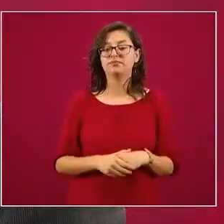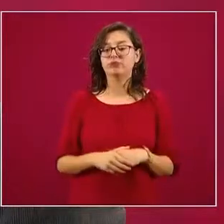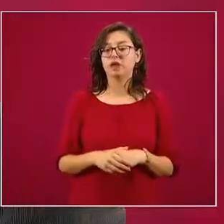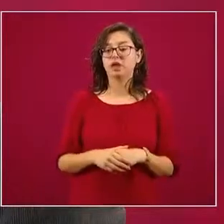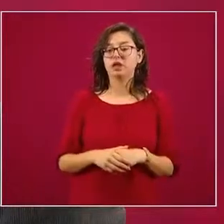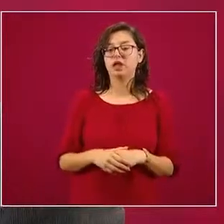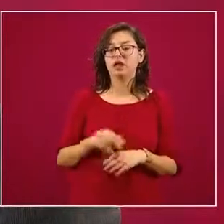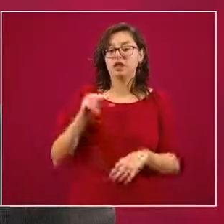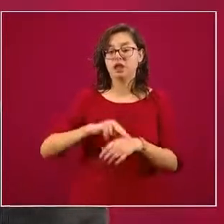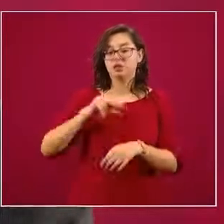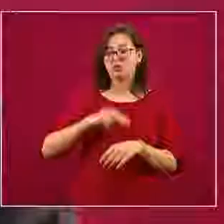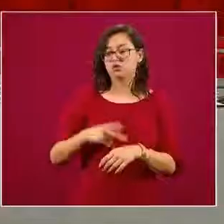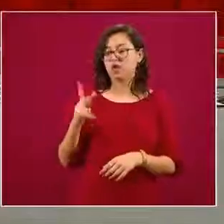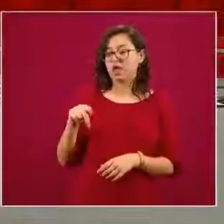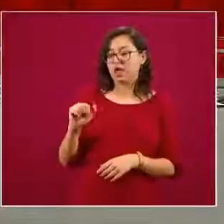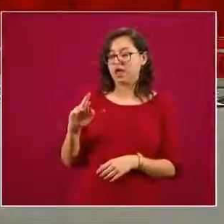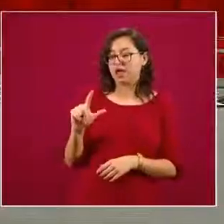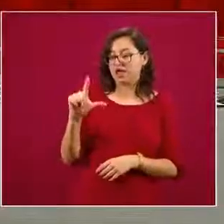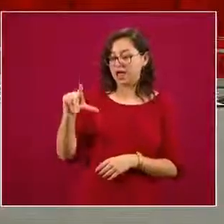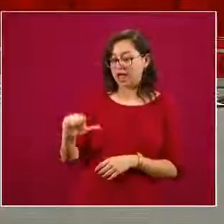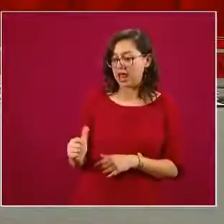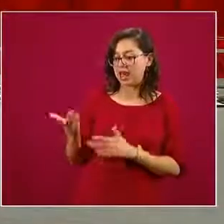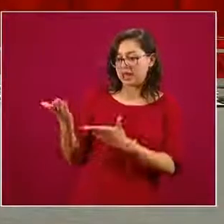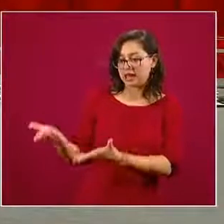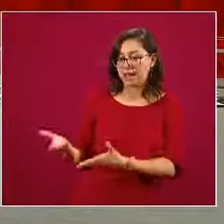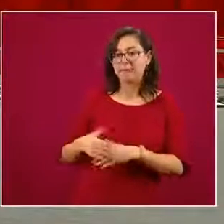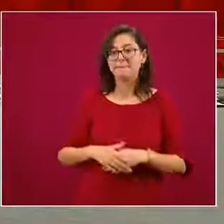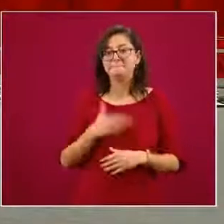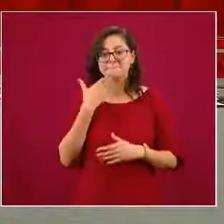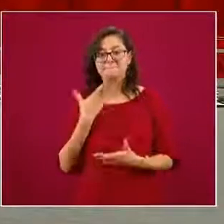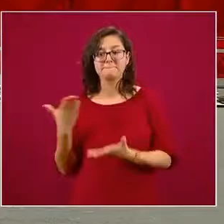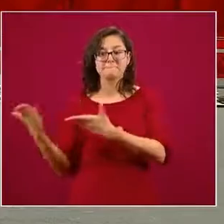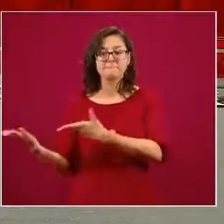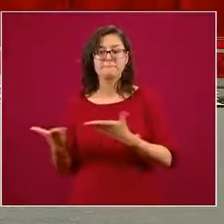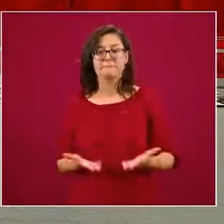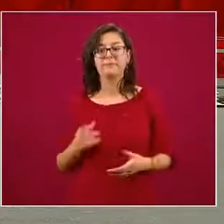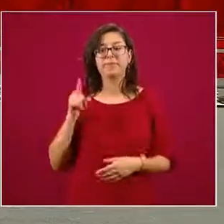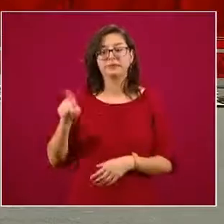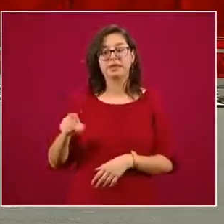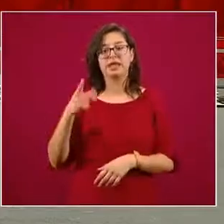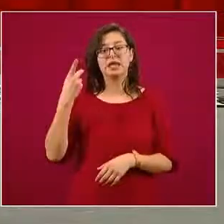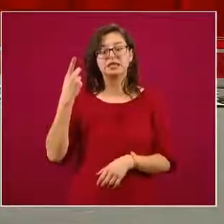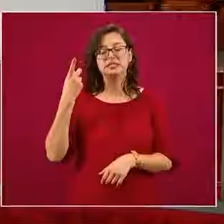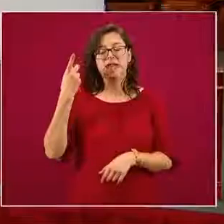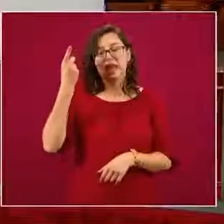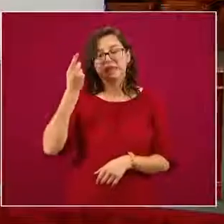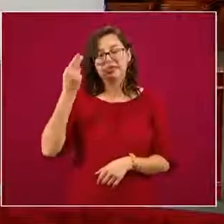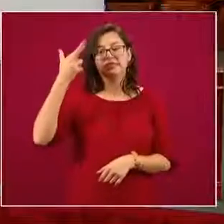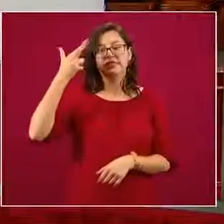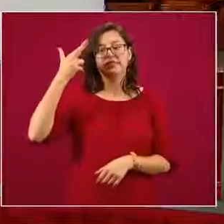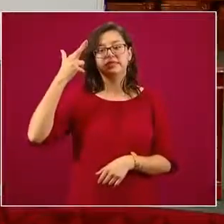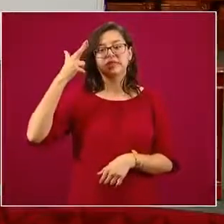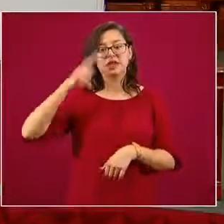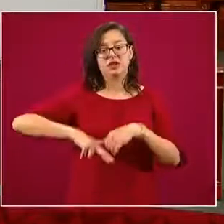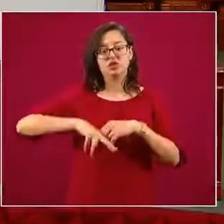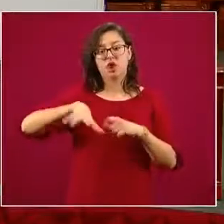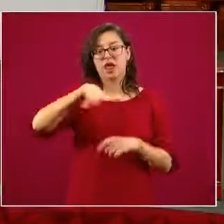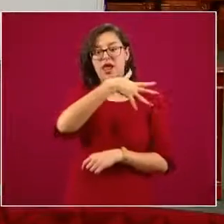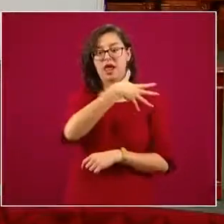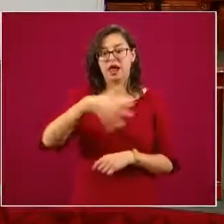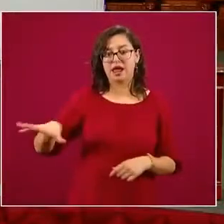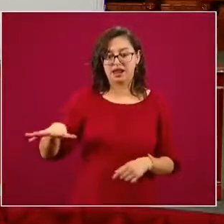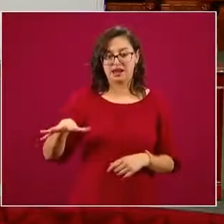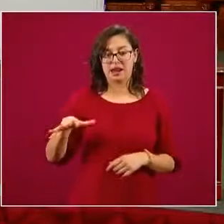Carla Berdichevsky-Feldman. Bienvenida, Carla, quien es la directora general del Centro Nacional de Equidad de Género y